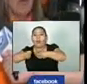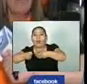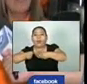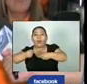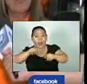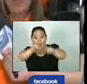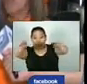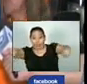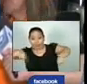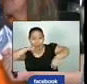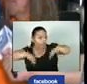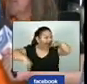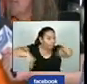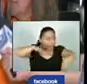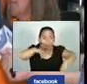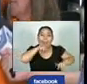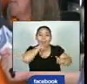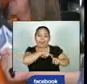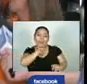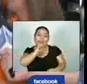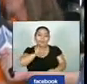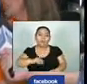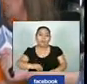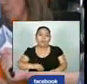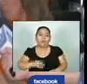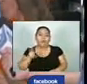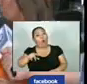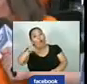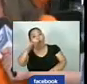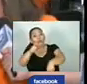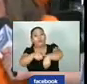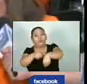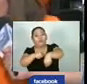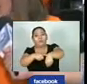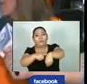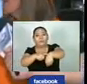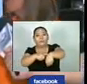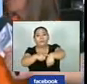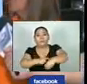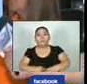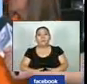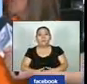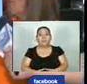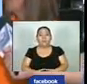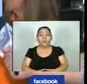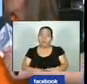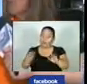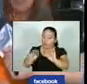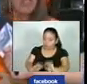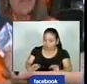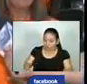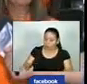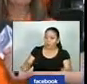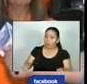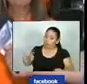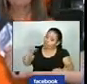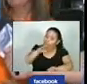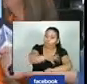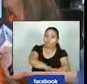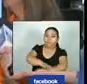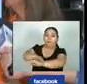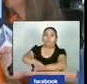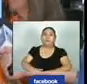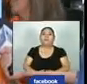piscina cuando ha habido momentos de... En otros momentos, los pequeños, los lleva también.